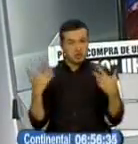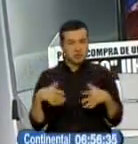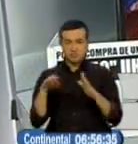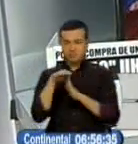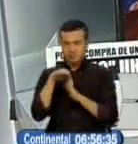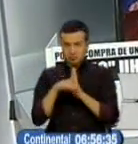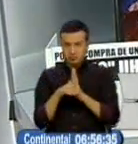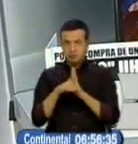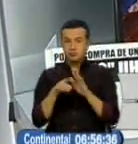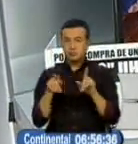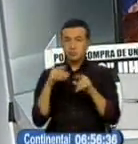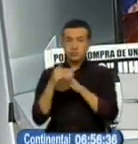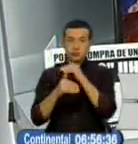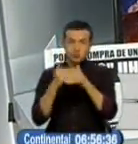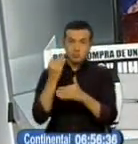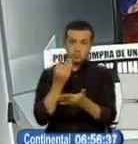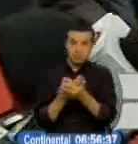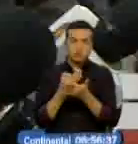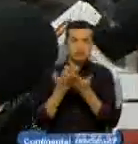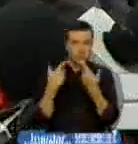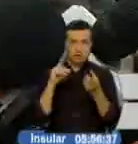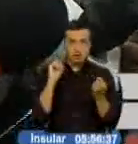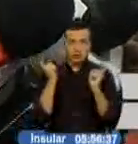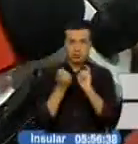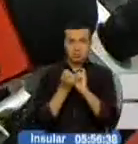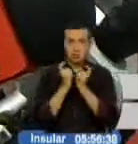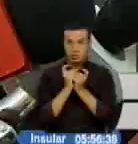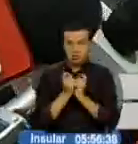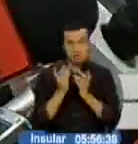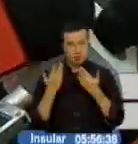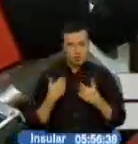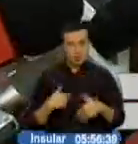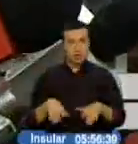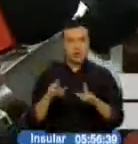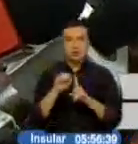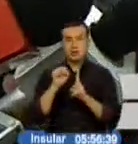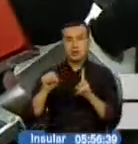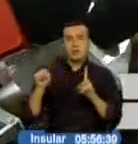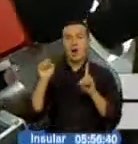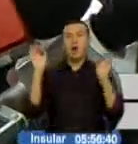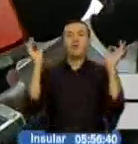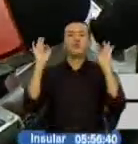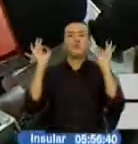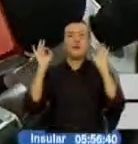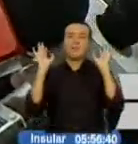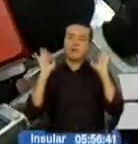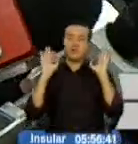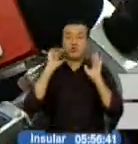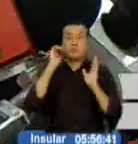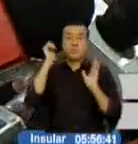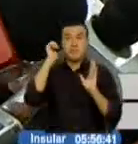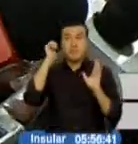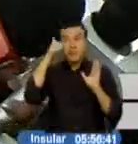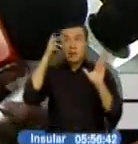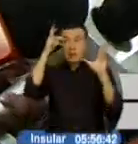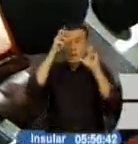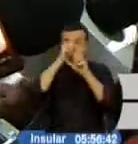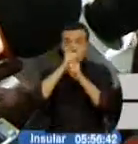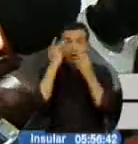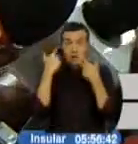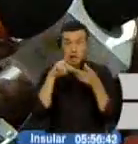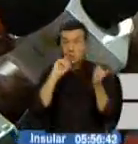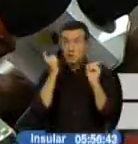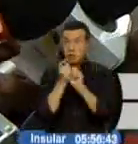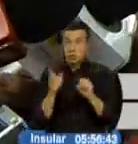tributo, así como el proceso de facturación. Los ajustes están hechos, el sistema es electrónico, entonces la noche de mañana se cambia todo el sistema